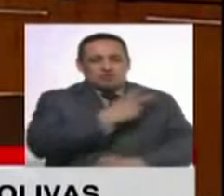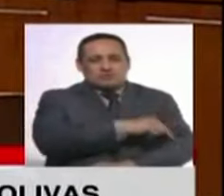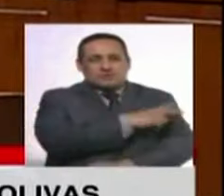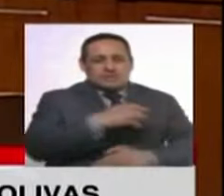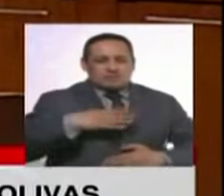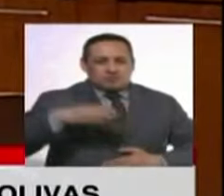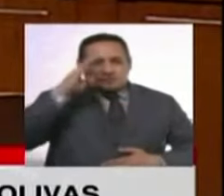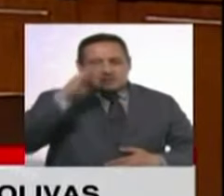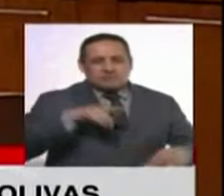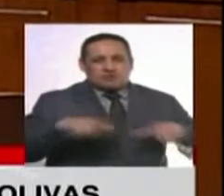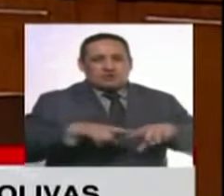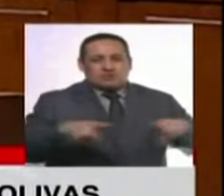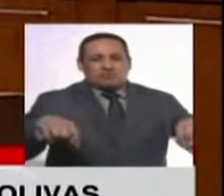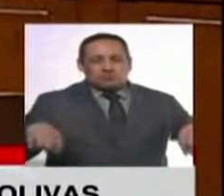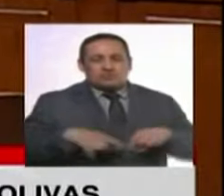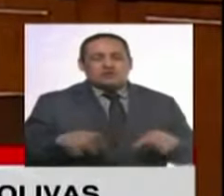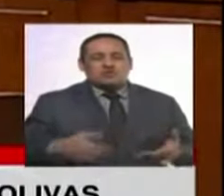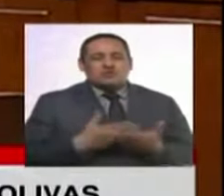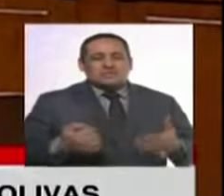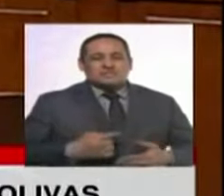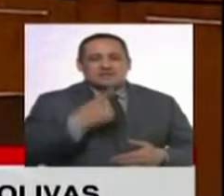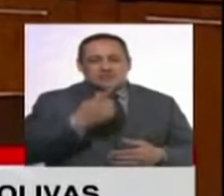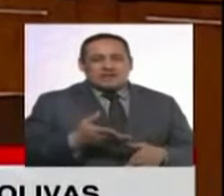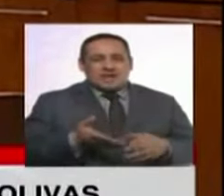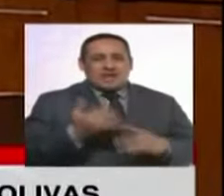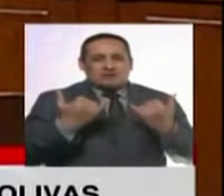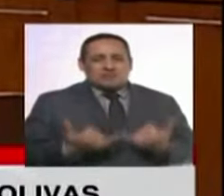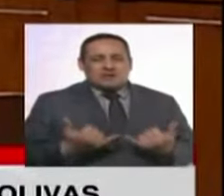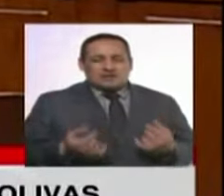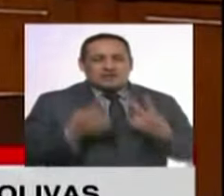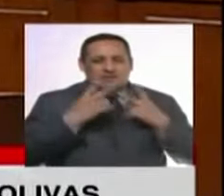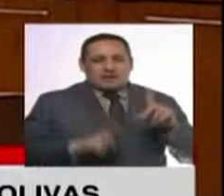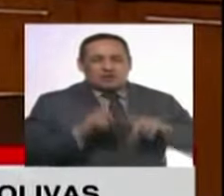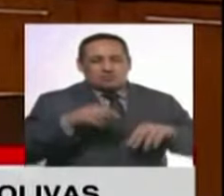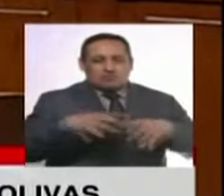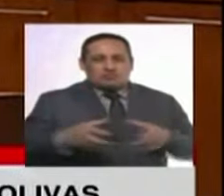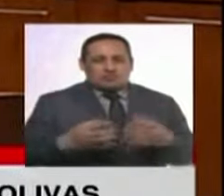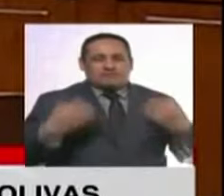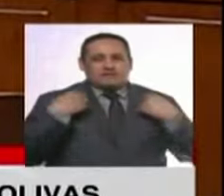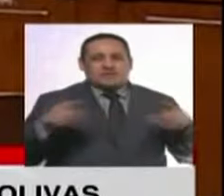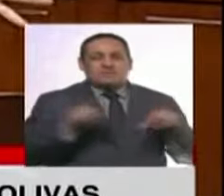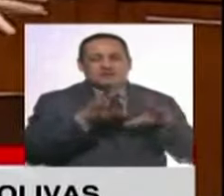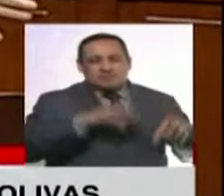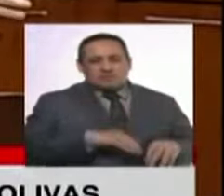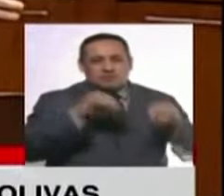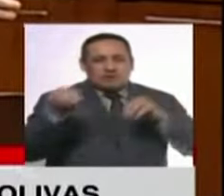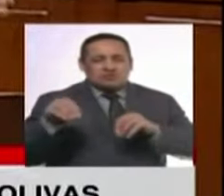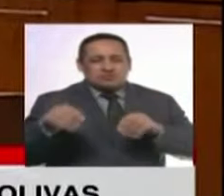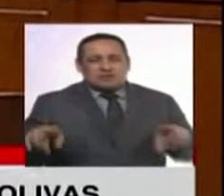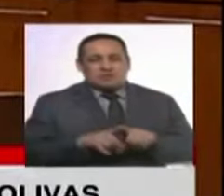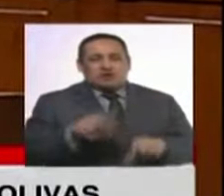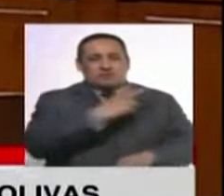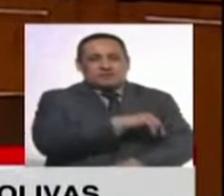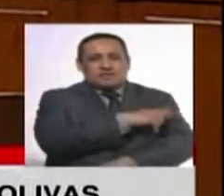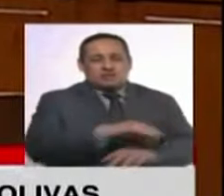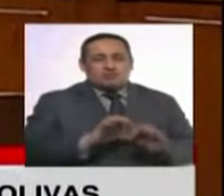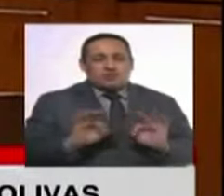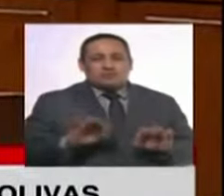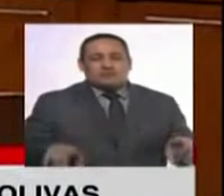de los ambientes donde estaba anteriormente algunos departamentos que han sido trabajados traslados al hospital nuevo